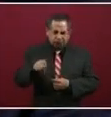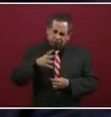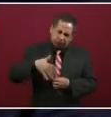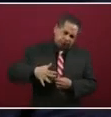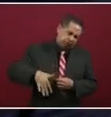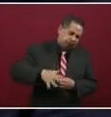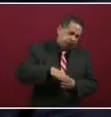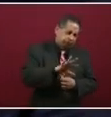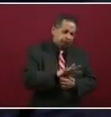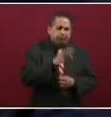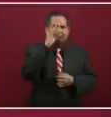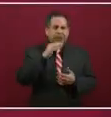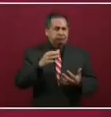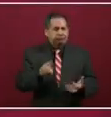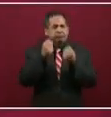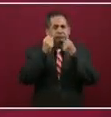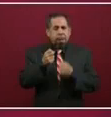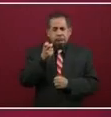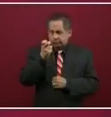Eso